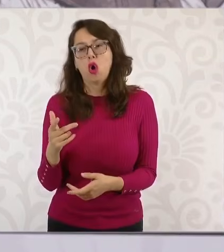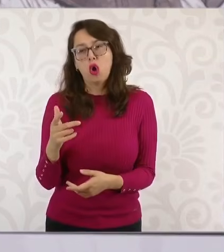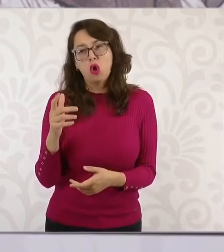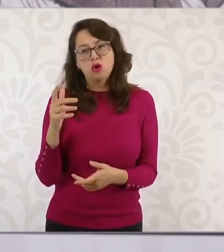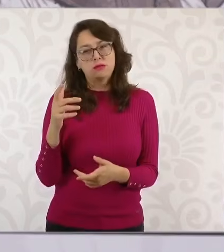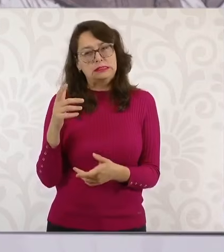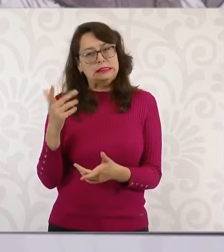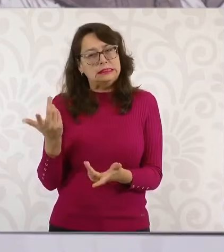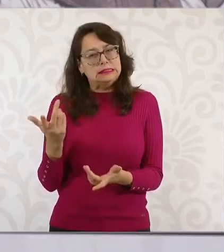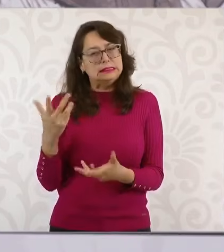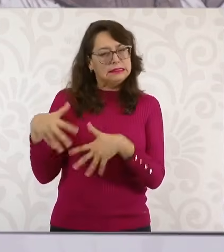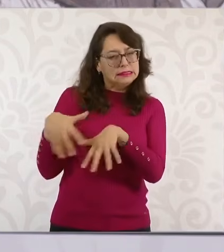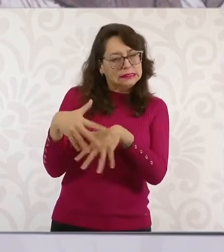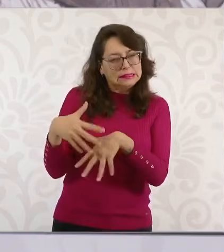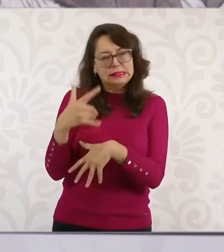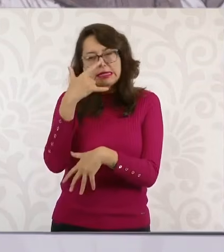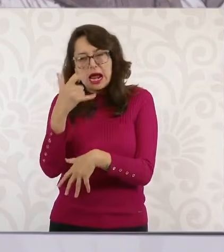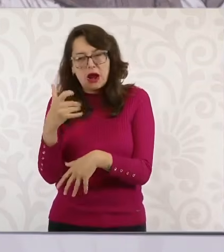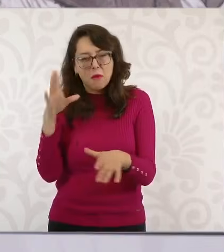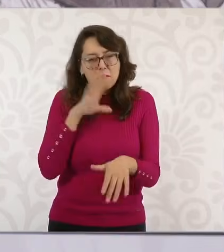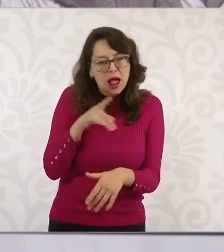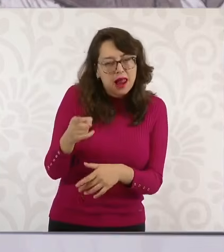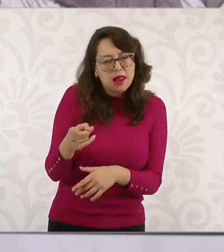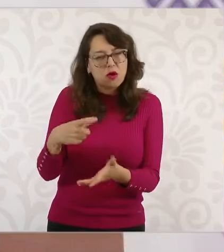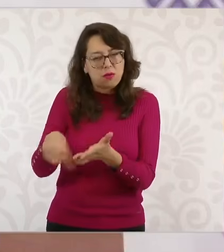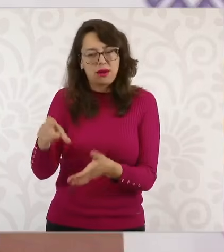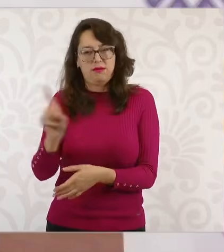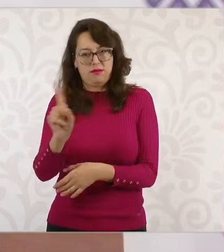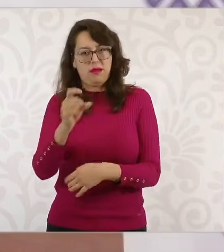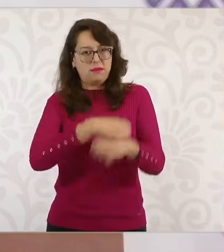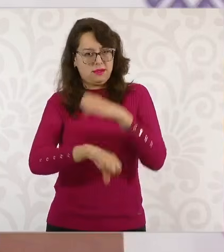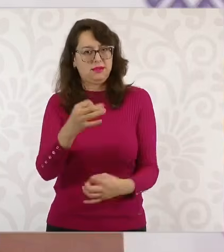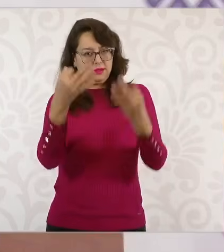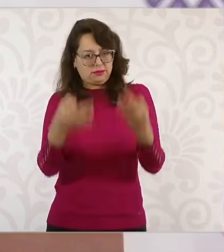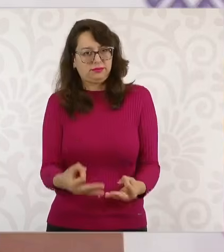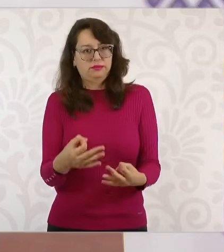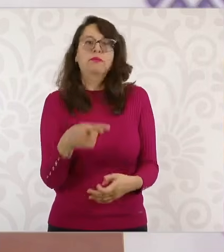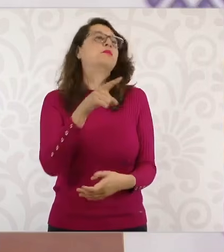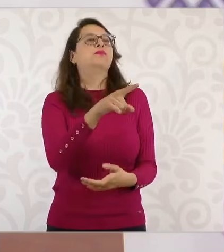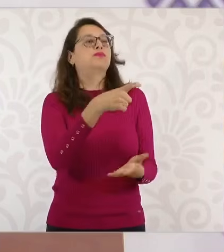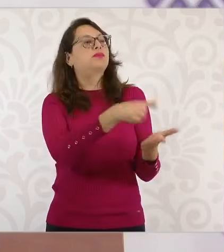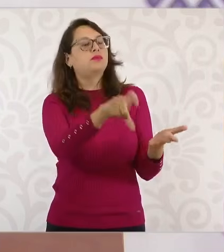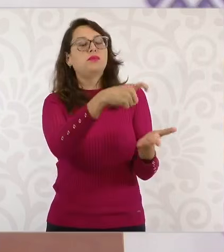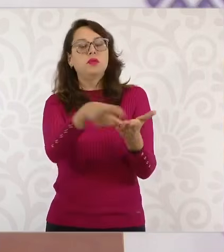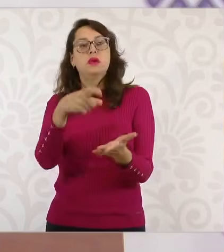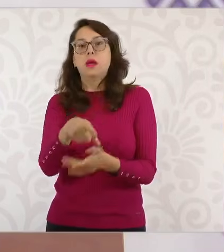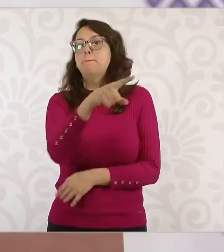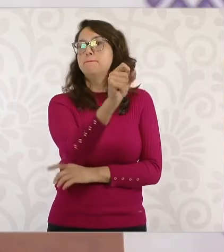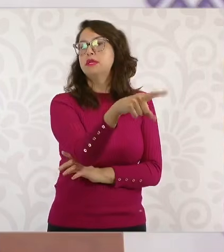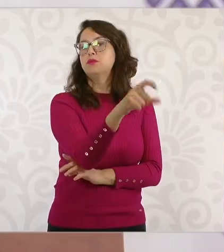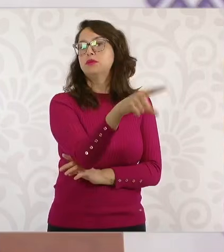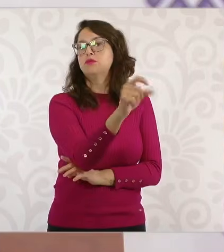y demás, sino realmente minas bien establecidas. Entonces buscó que hubiera más distribución pues de los recursos de